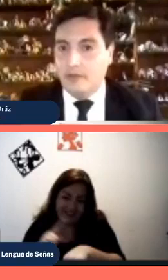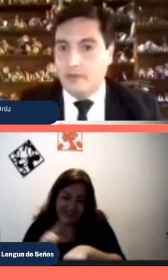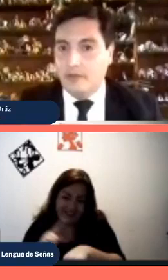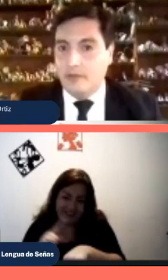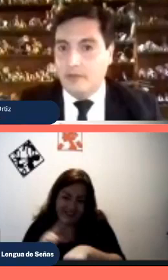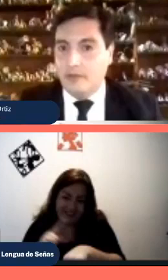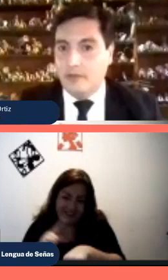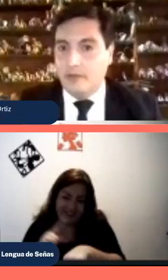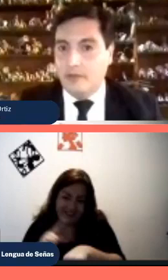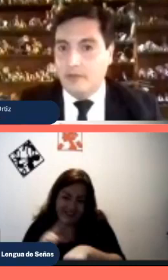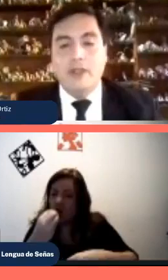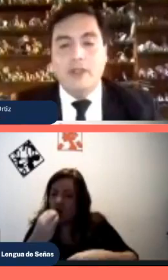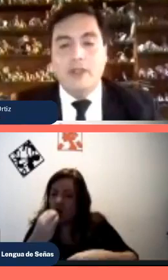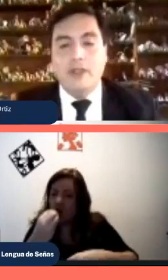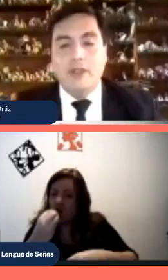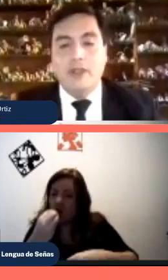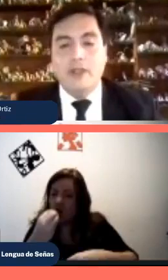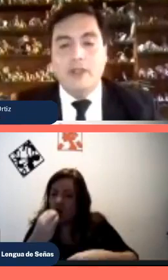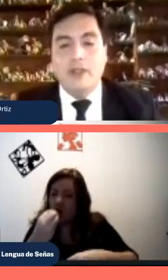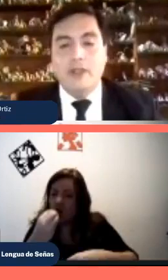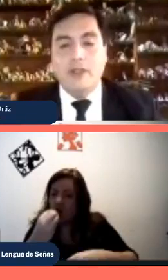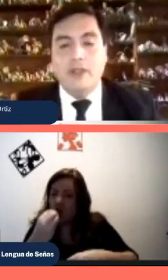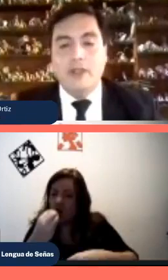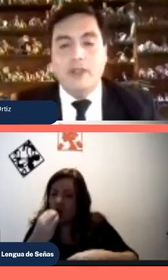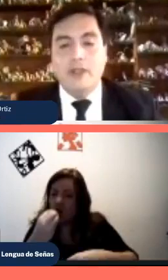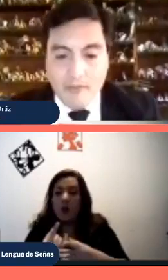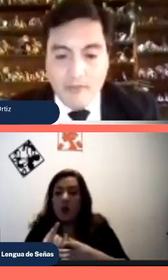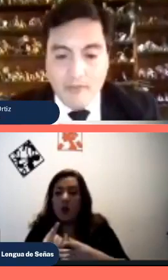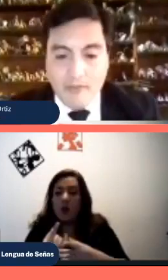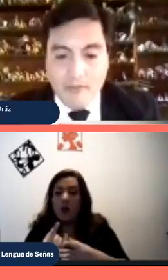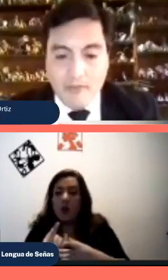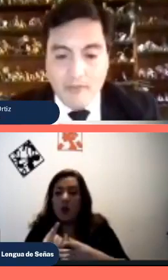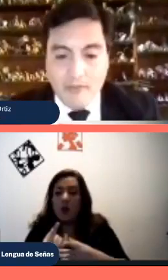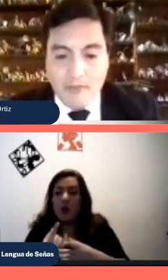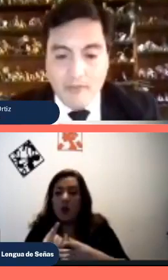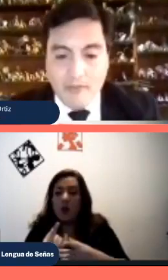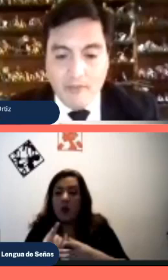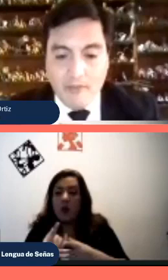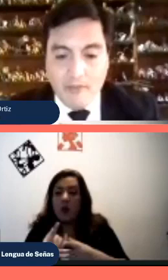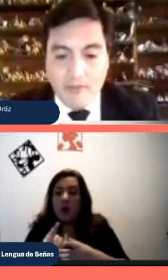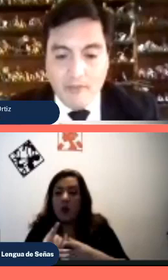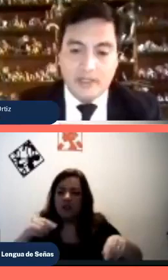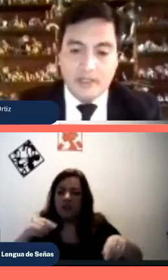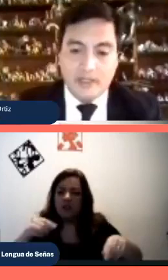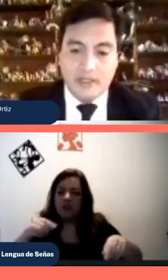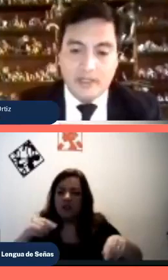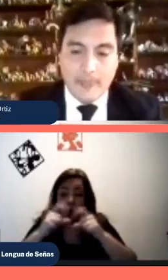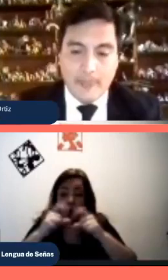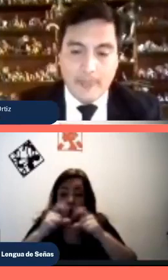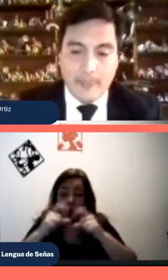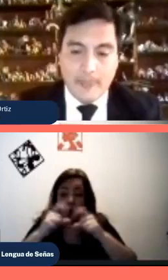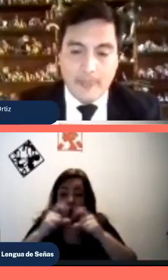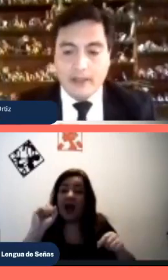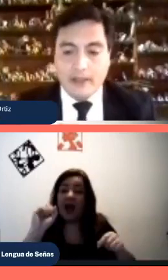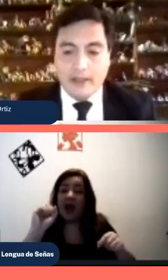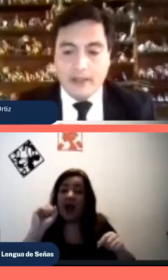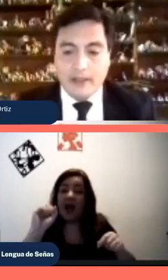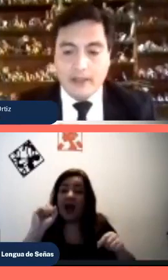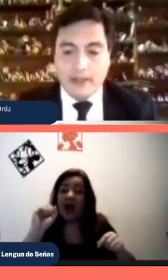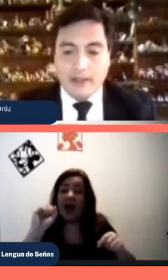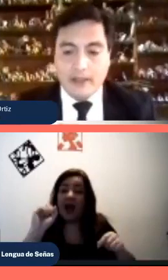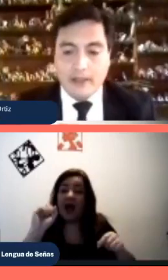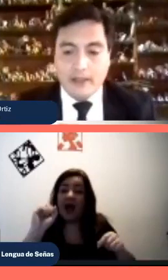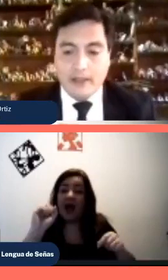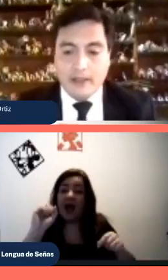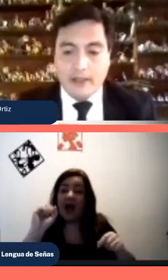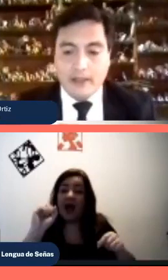cuello y cola muy largo, que se descubrieron en Mayín Grande, en la región de Aysén. Creo que es la